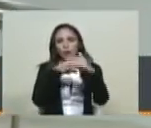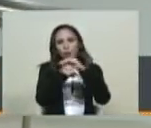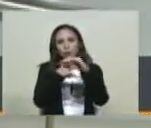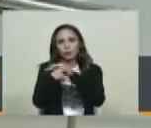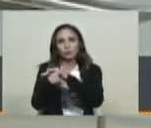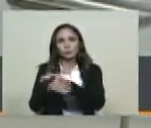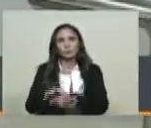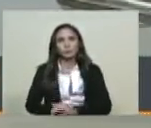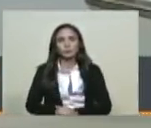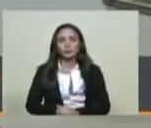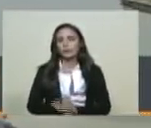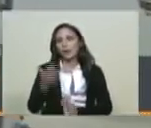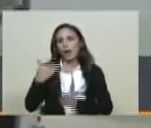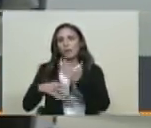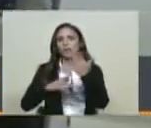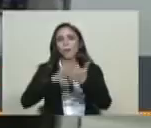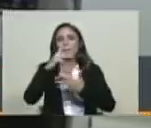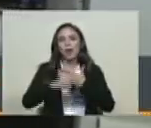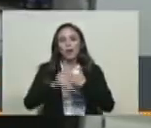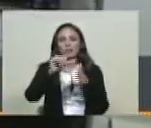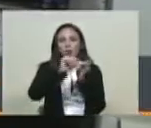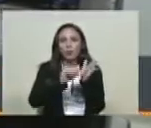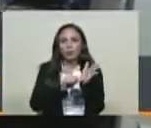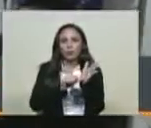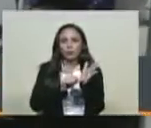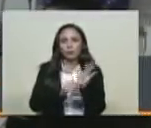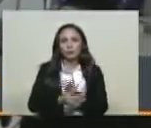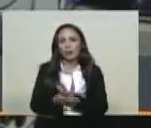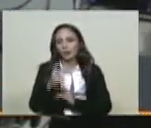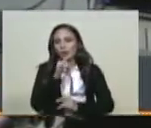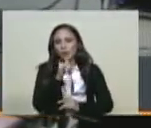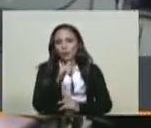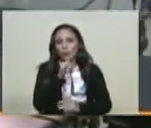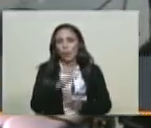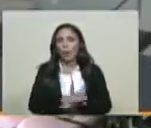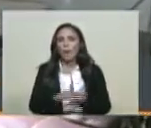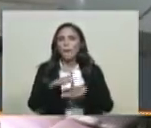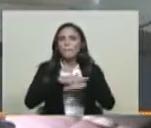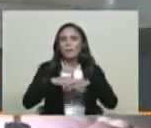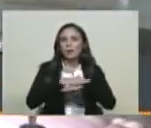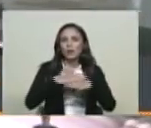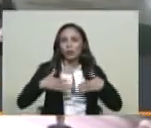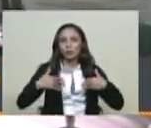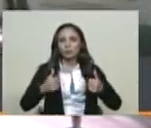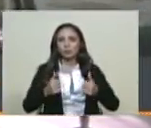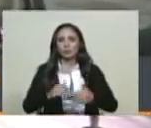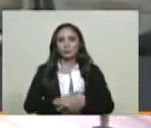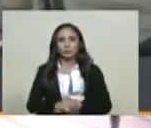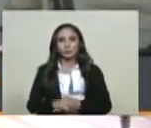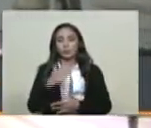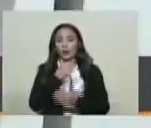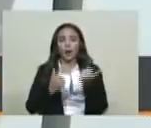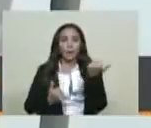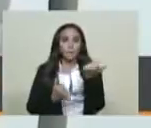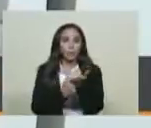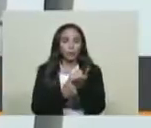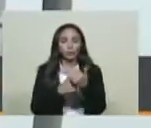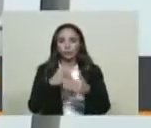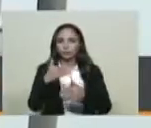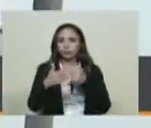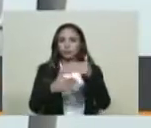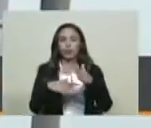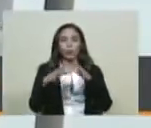usted ordenó a través del vicepresidente y nuestro ministro de salud para seguir dándole apoyo a la